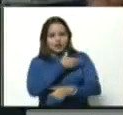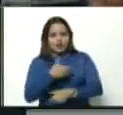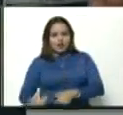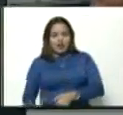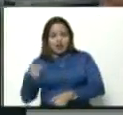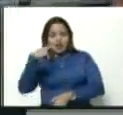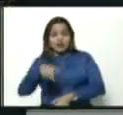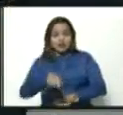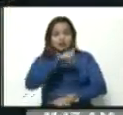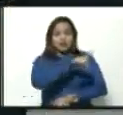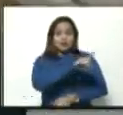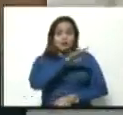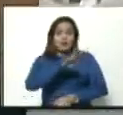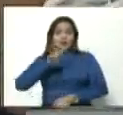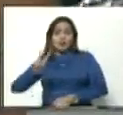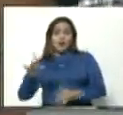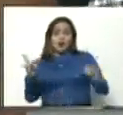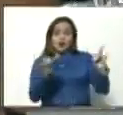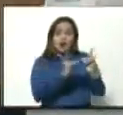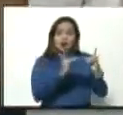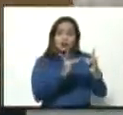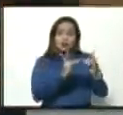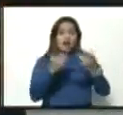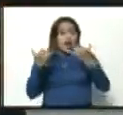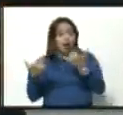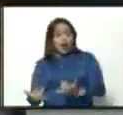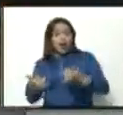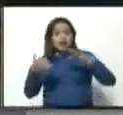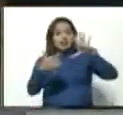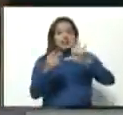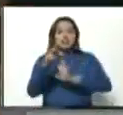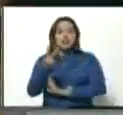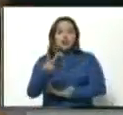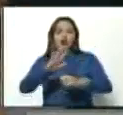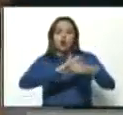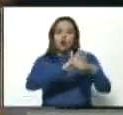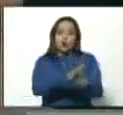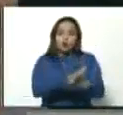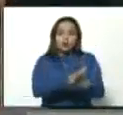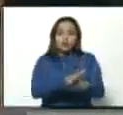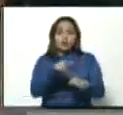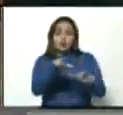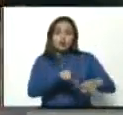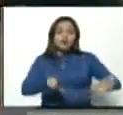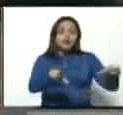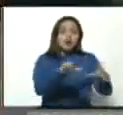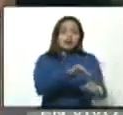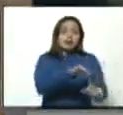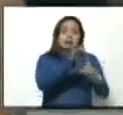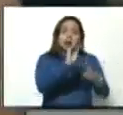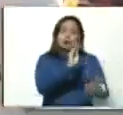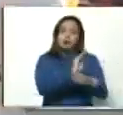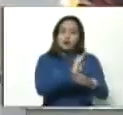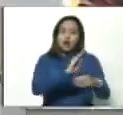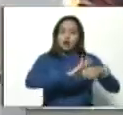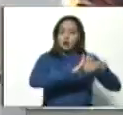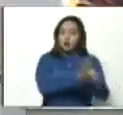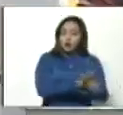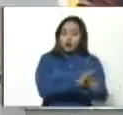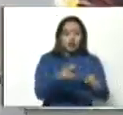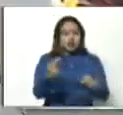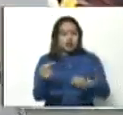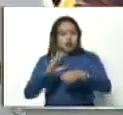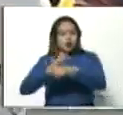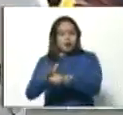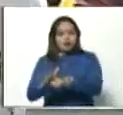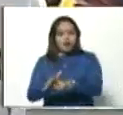camas, de las cuales tenemos 62 camas para COVID, con una terapia intensiva COVID y no COVID. Actualmente, como dijo el ministro, tenemos solo